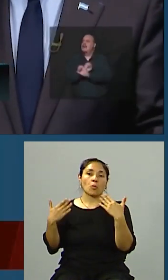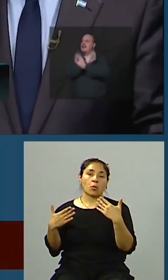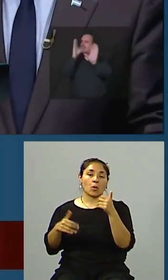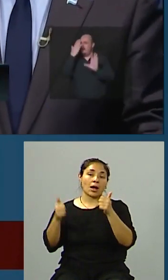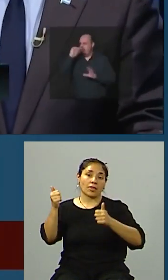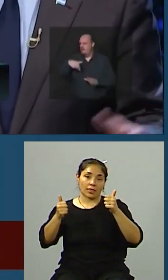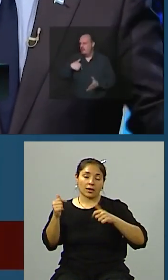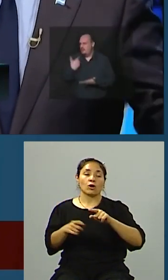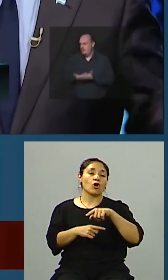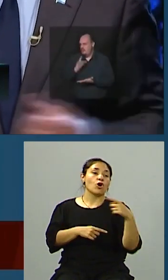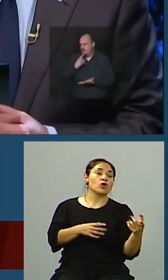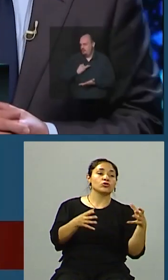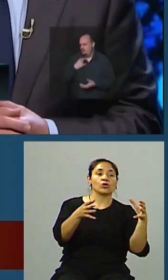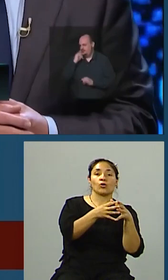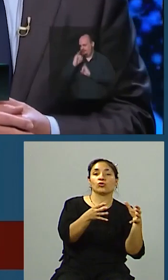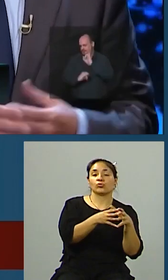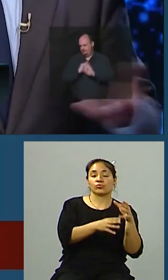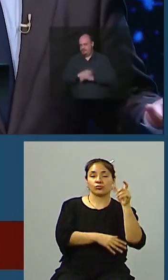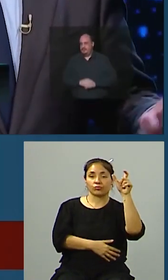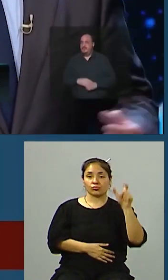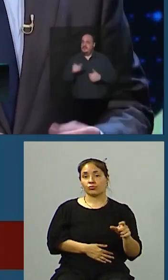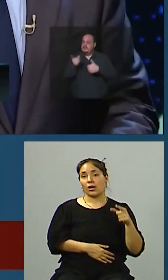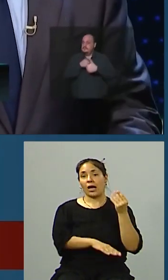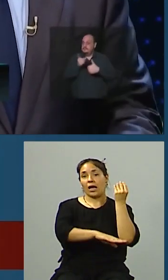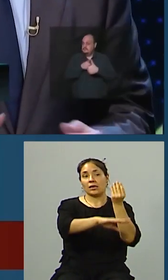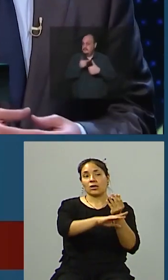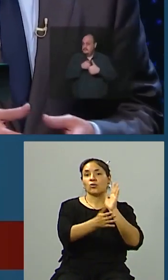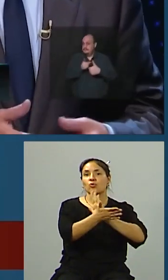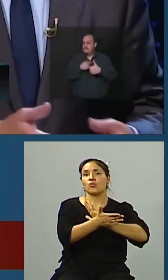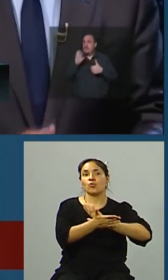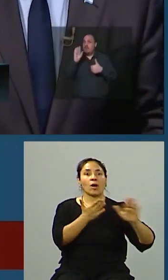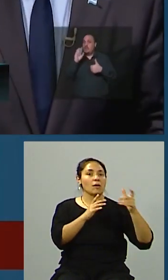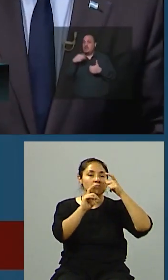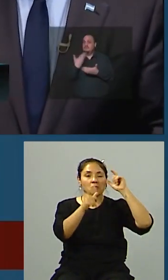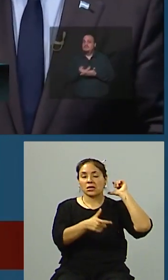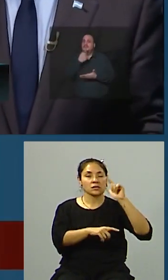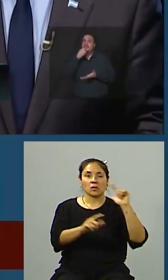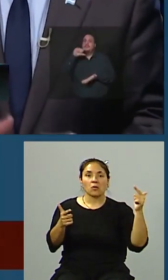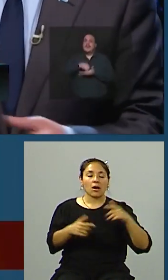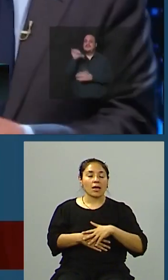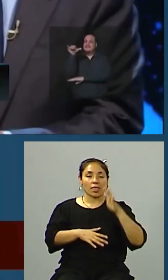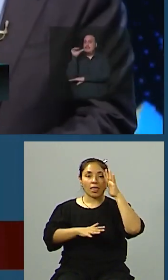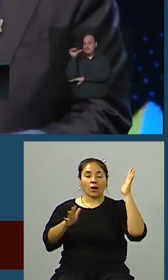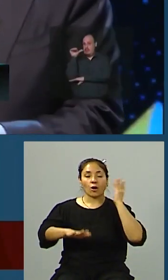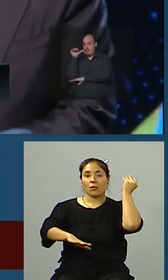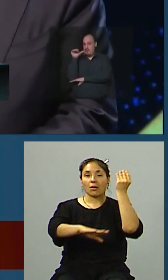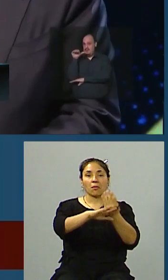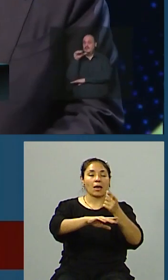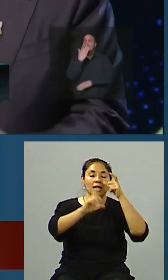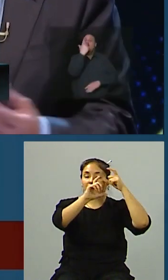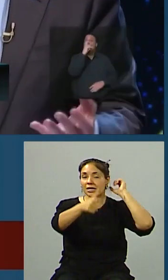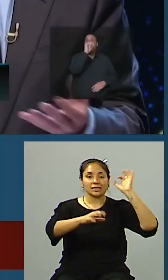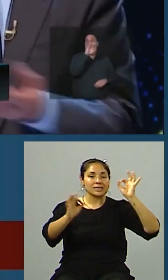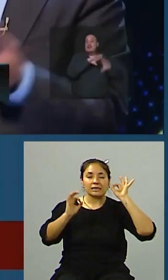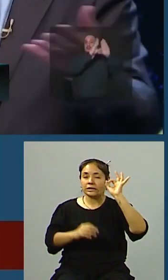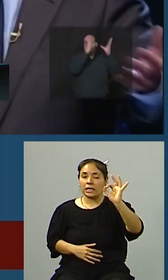competir, y del otro lado, un candidato nuevo, inexperto, que ha irrumpido en la escena con mucha inexperiencia, se